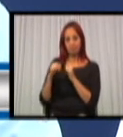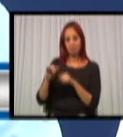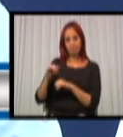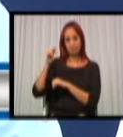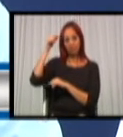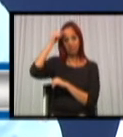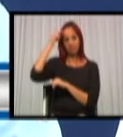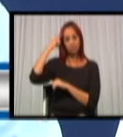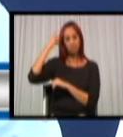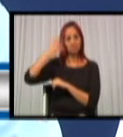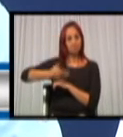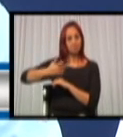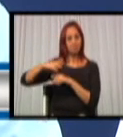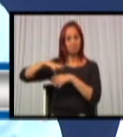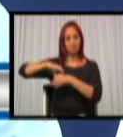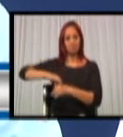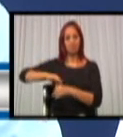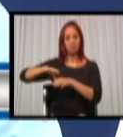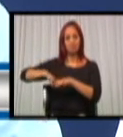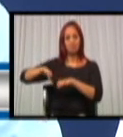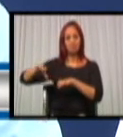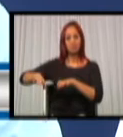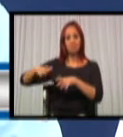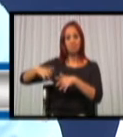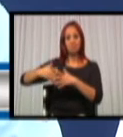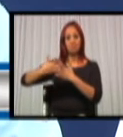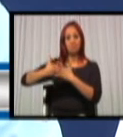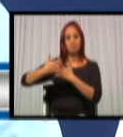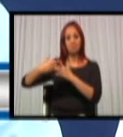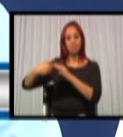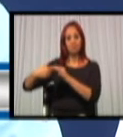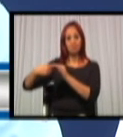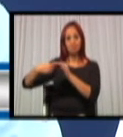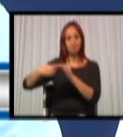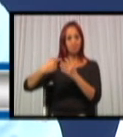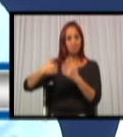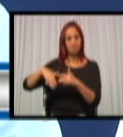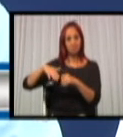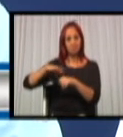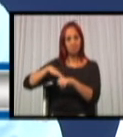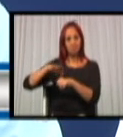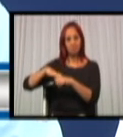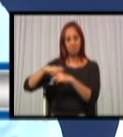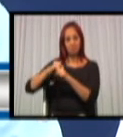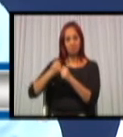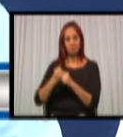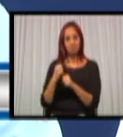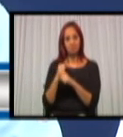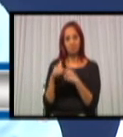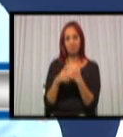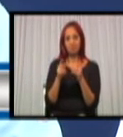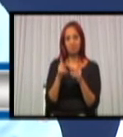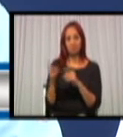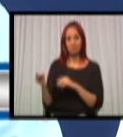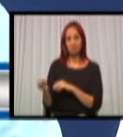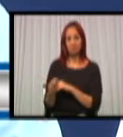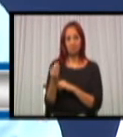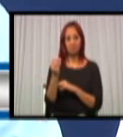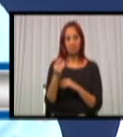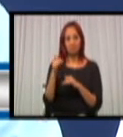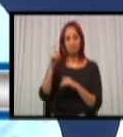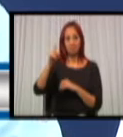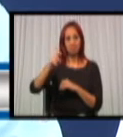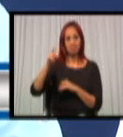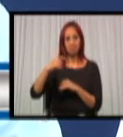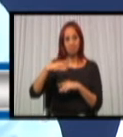para que se instale en la zona una zona económica especial que le permita generar empleo a todos aquellos jóvenes. Ahí necesitamos